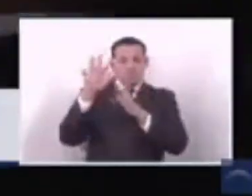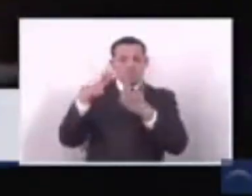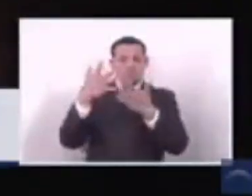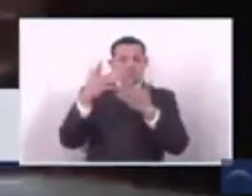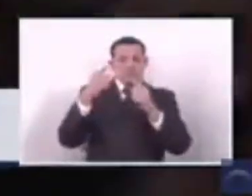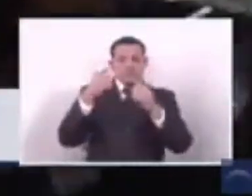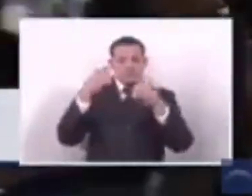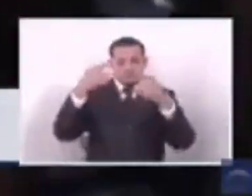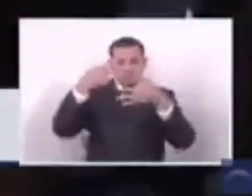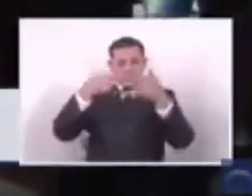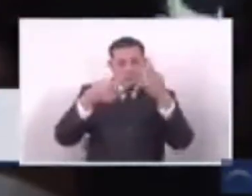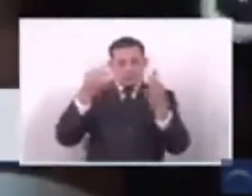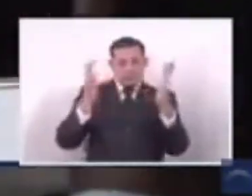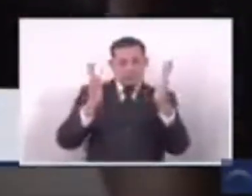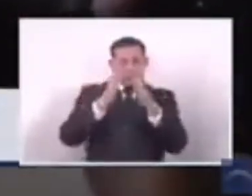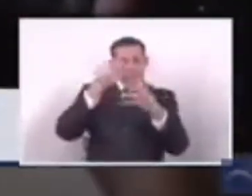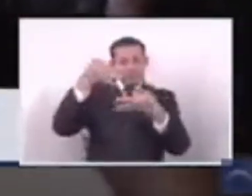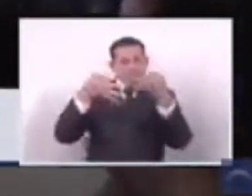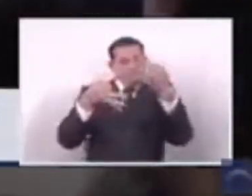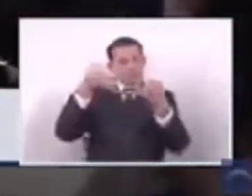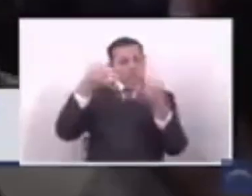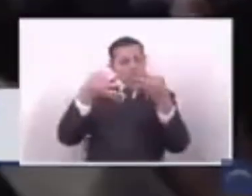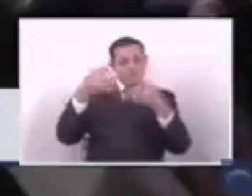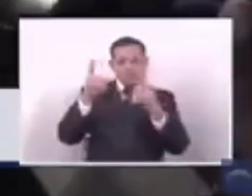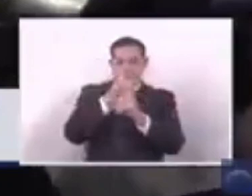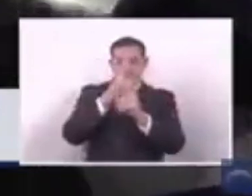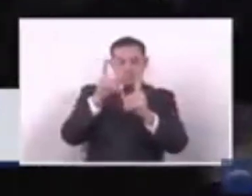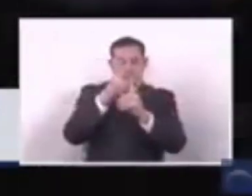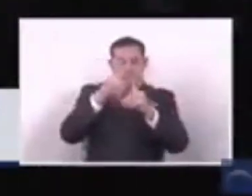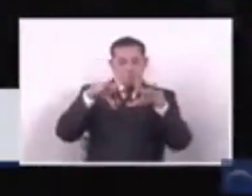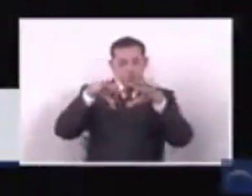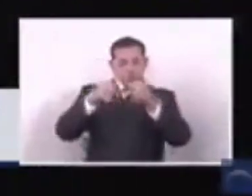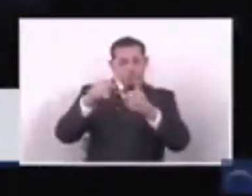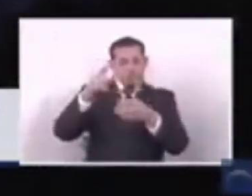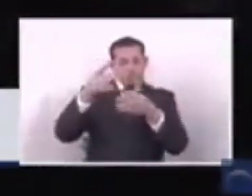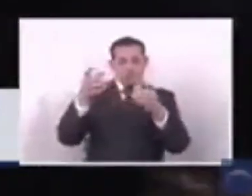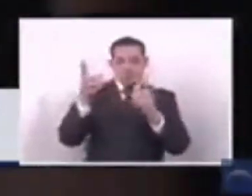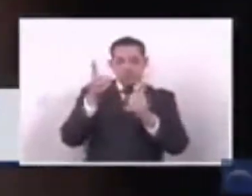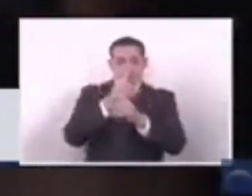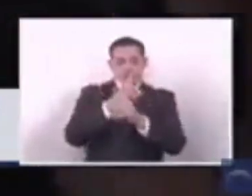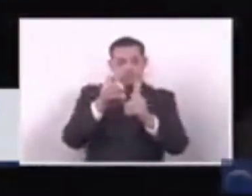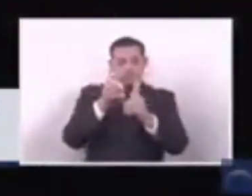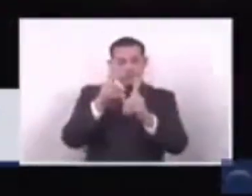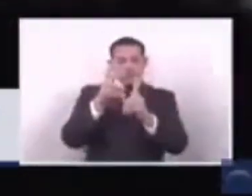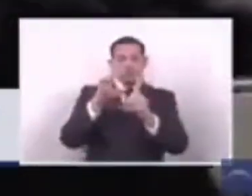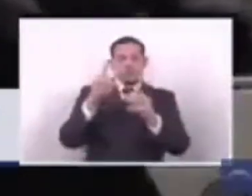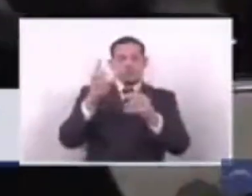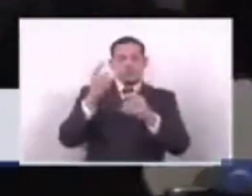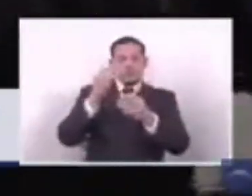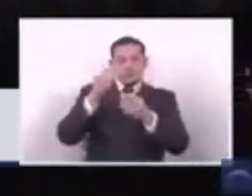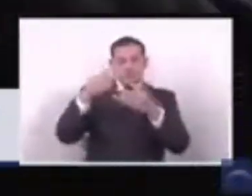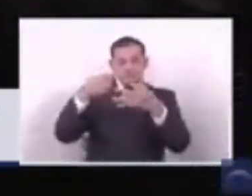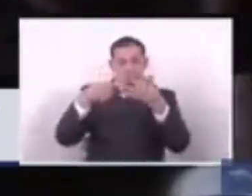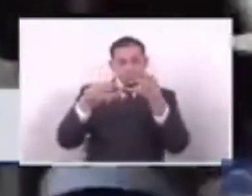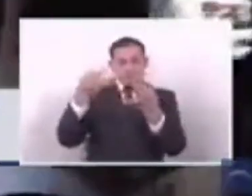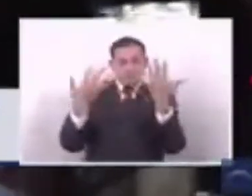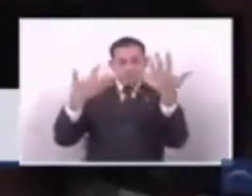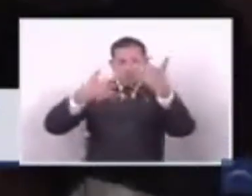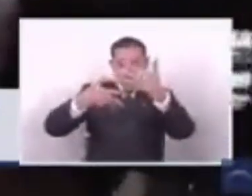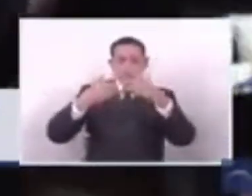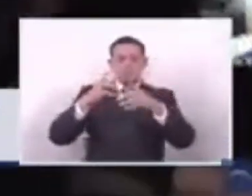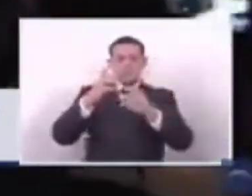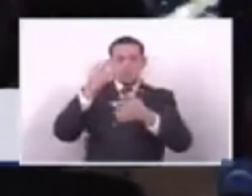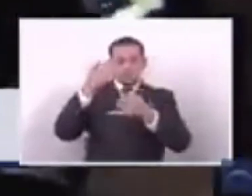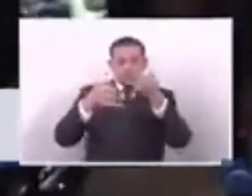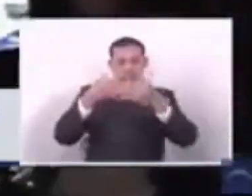es la audiencia y ya enfrentar su juicio por los delitos de enriquecimiento ilícito y lavado de dinero. O sea, así finaliza pues este